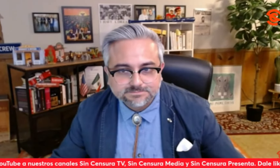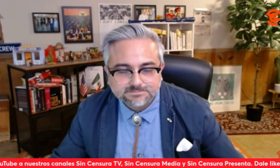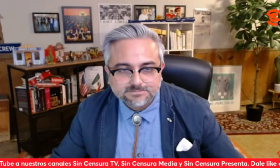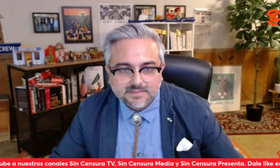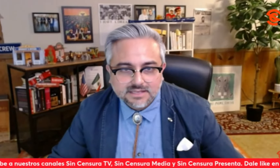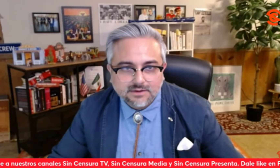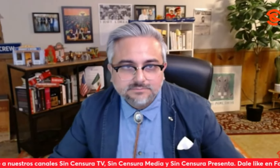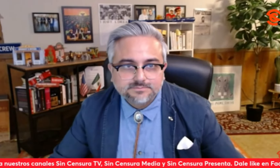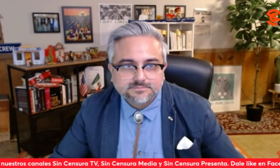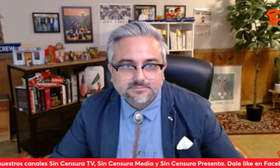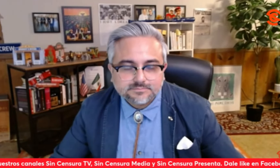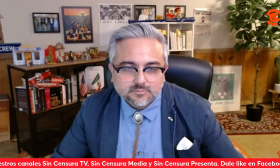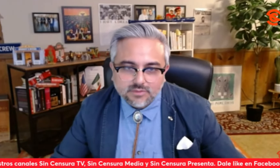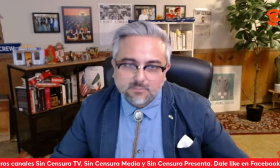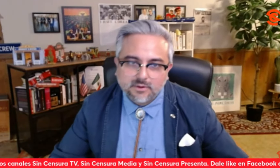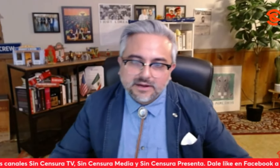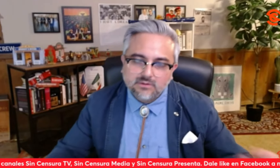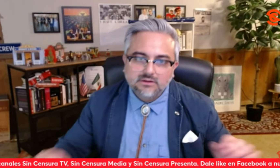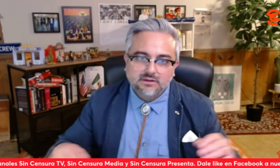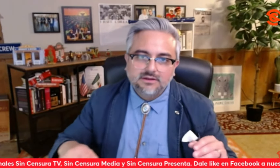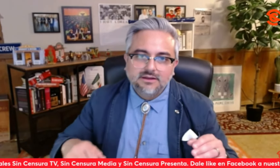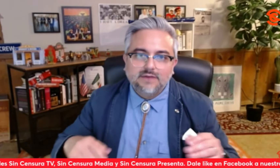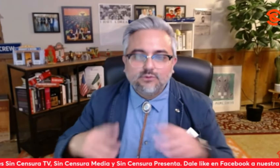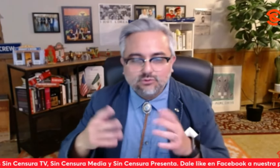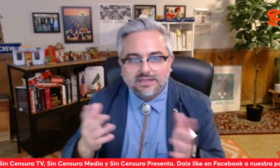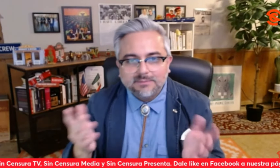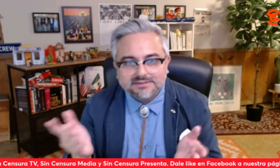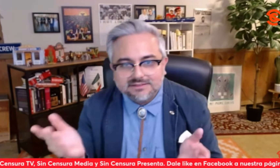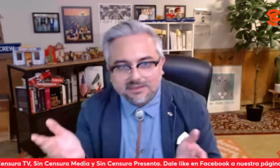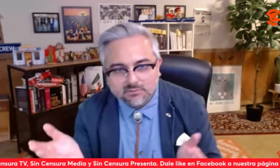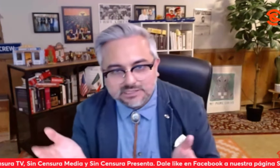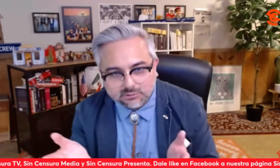¿No? Pero bueno, afortunadamente tenemos al doctor.